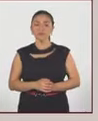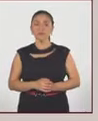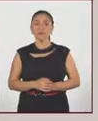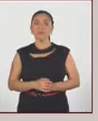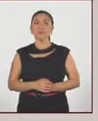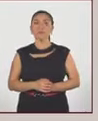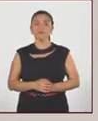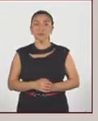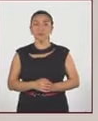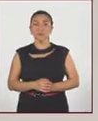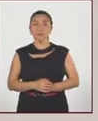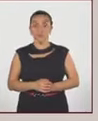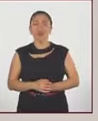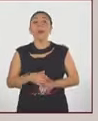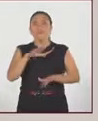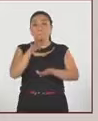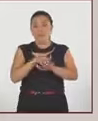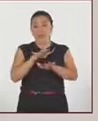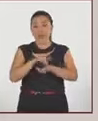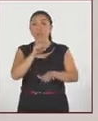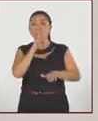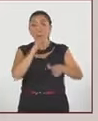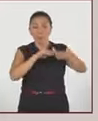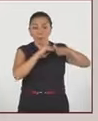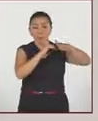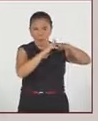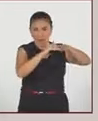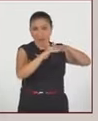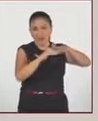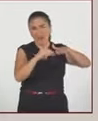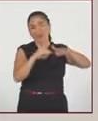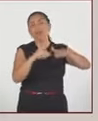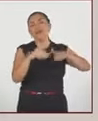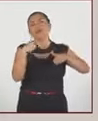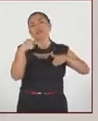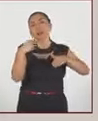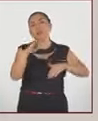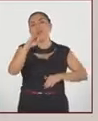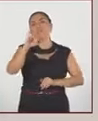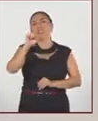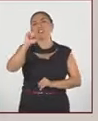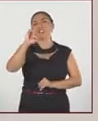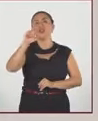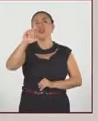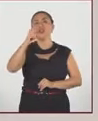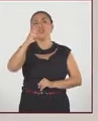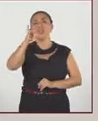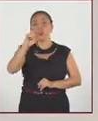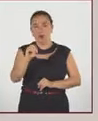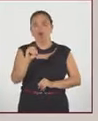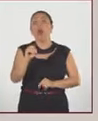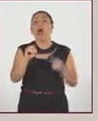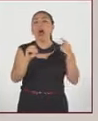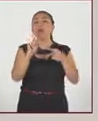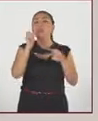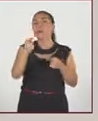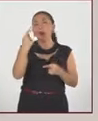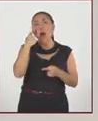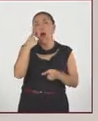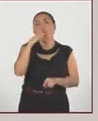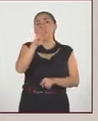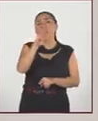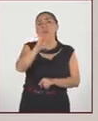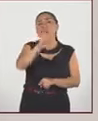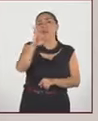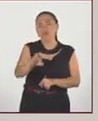Les comentaba del pie plano, que nosotros le decimos pie plano fisiológico o pie plano flexible, que es el 90% de los casos